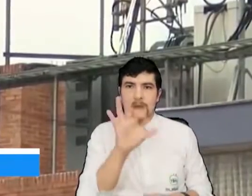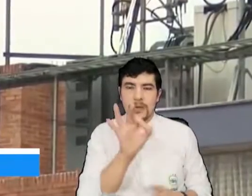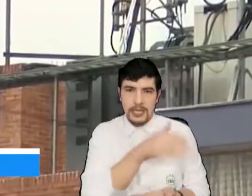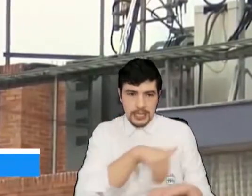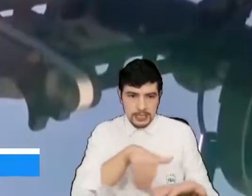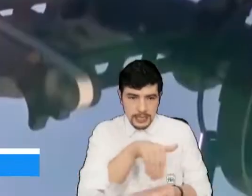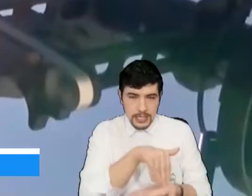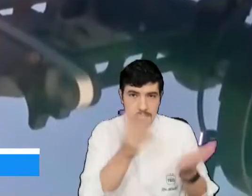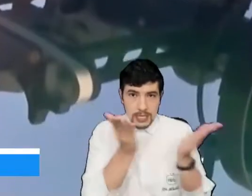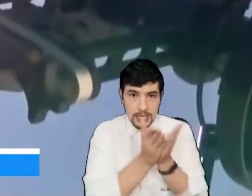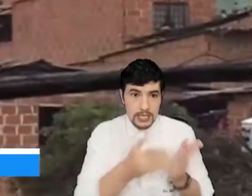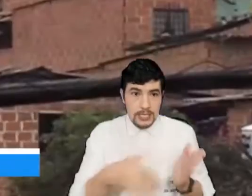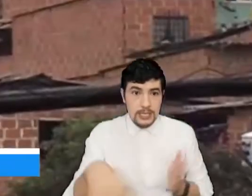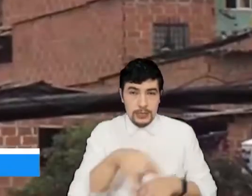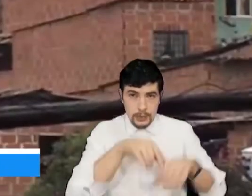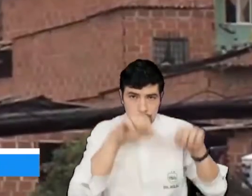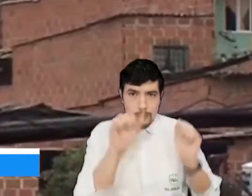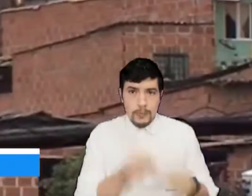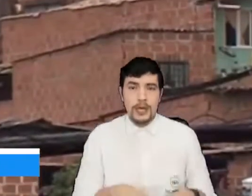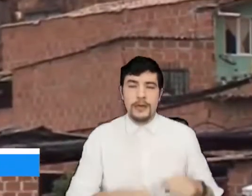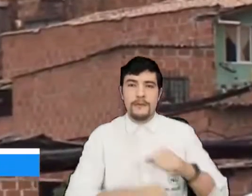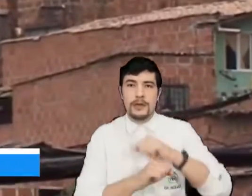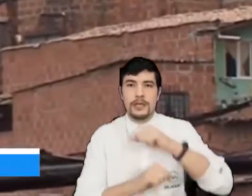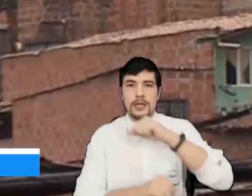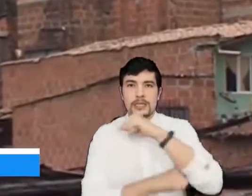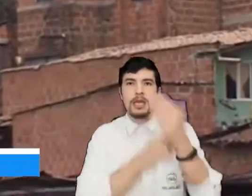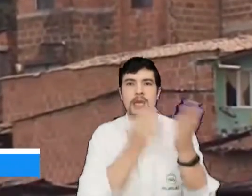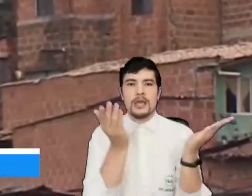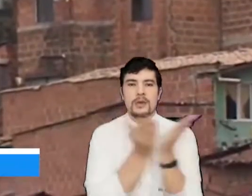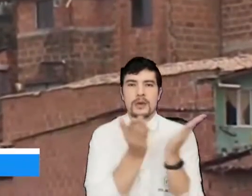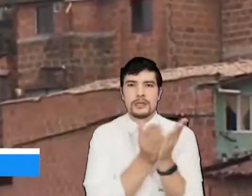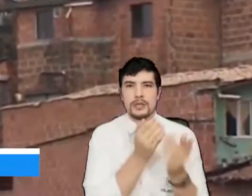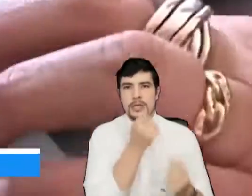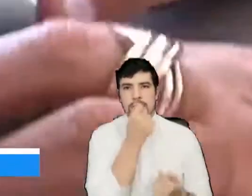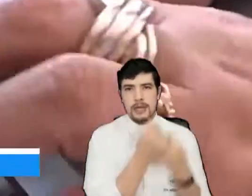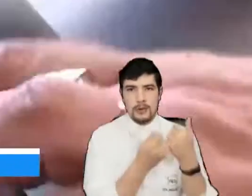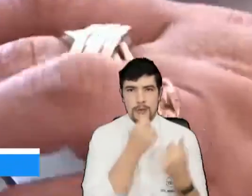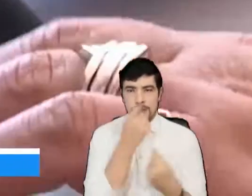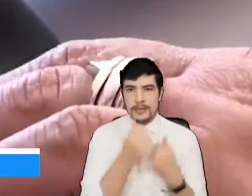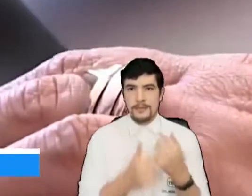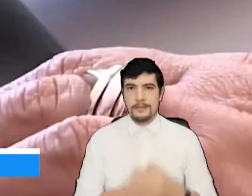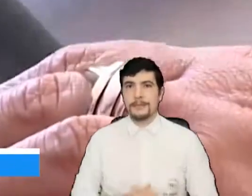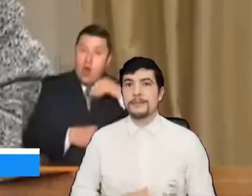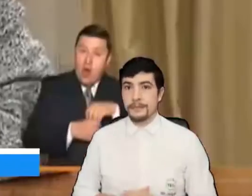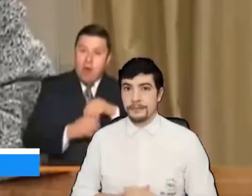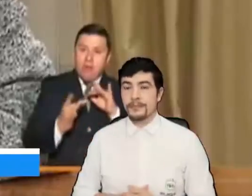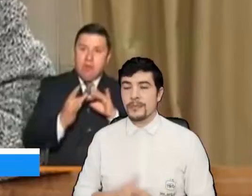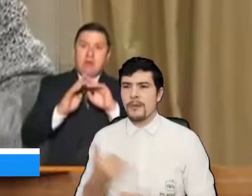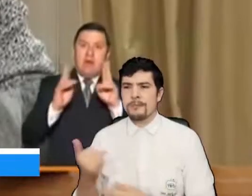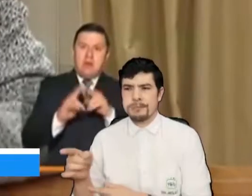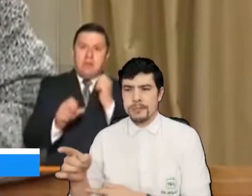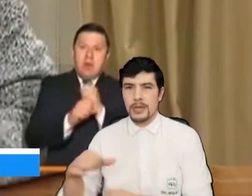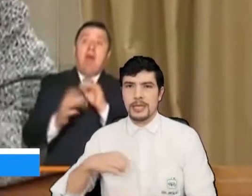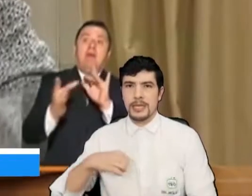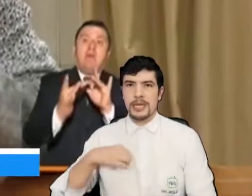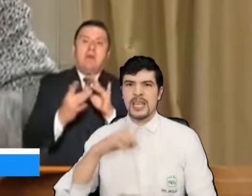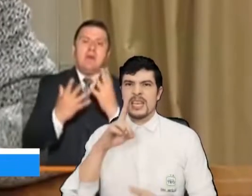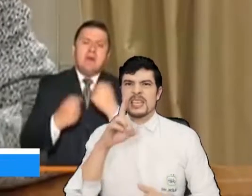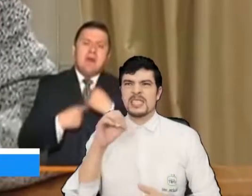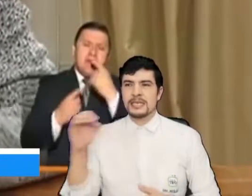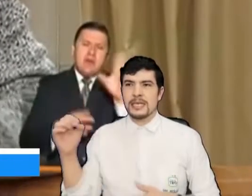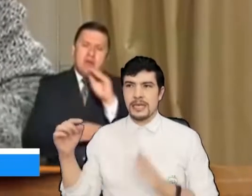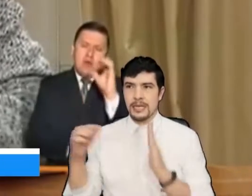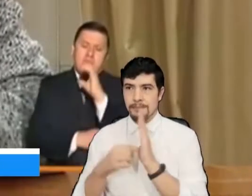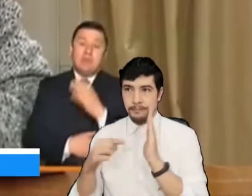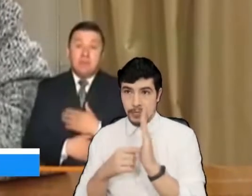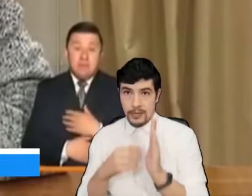el fortalecimiento de la educación y la economía. Ya tenemos 100 mil hogares conectados. Yo quiero decirles a